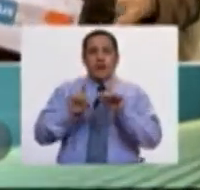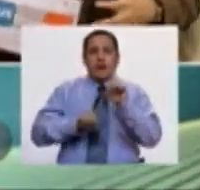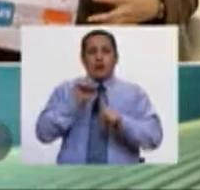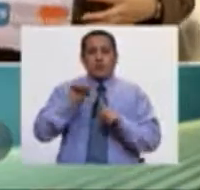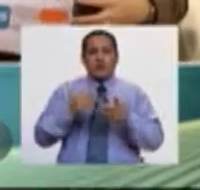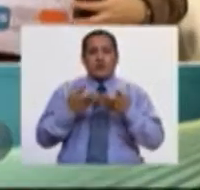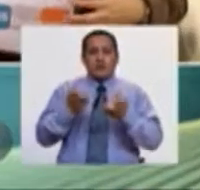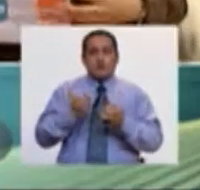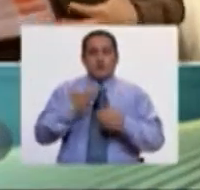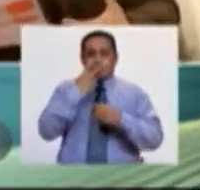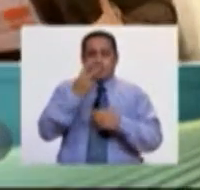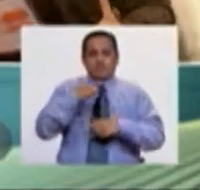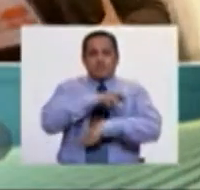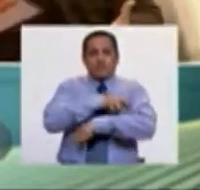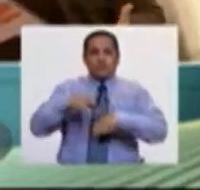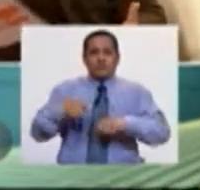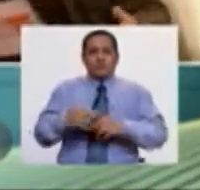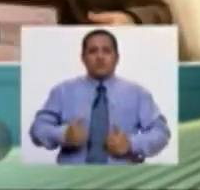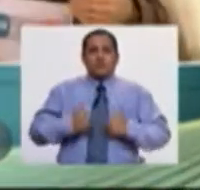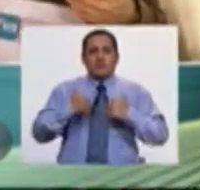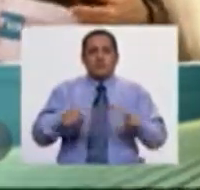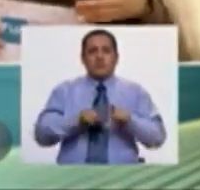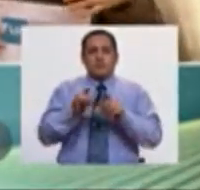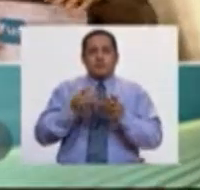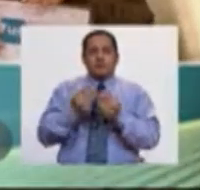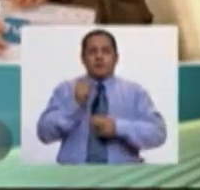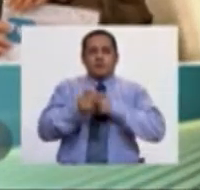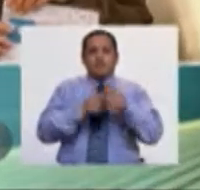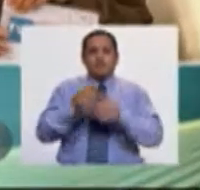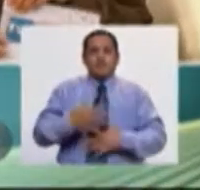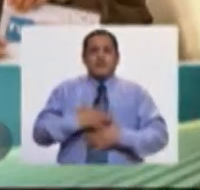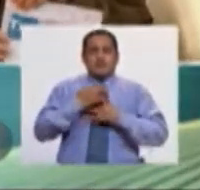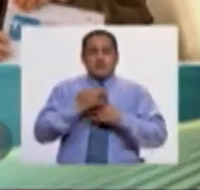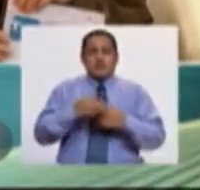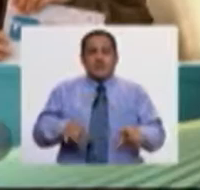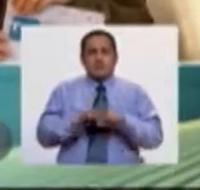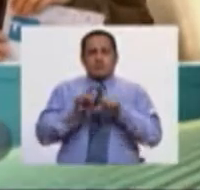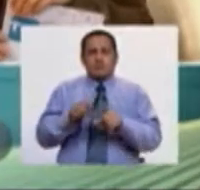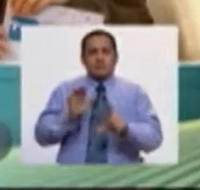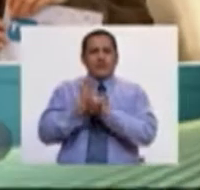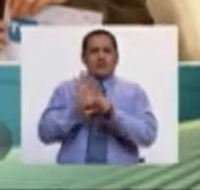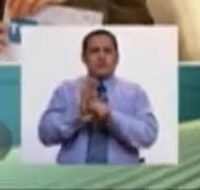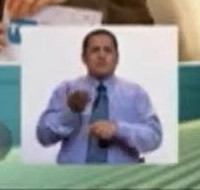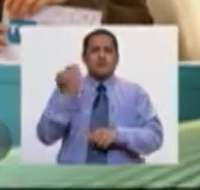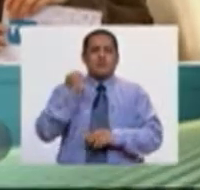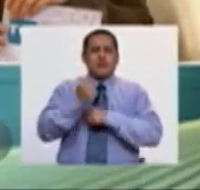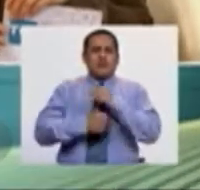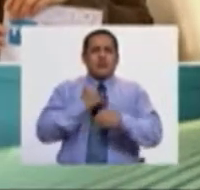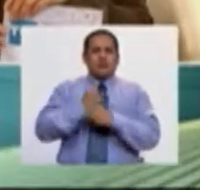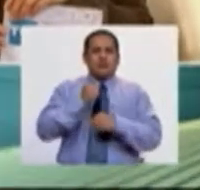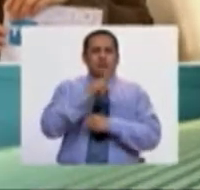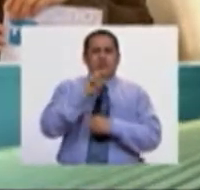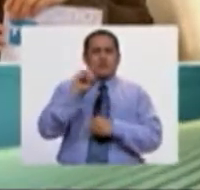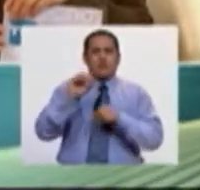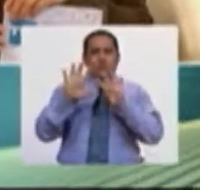los que quieren ir de manera voluntaria, ¿no? Profesional. Porque... Y fíjate que hay mucha gente interesada, muchísima gente interesada. Sacamos una ley el año